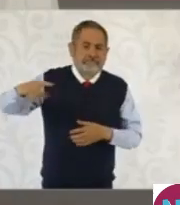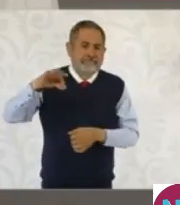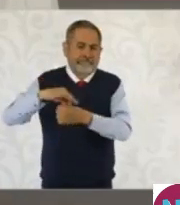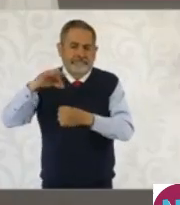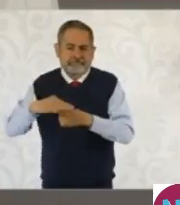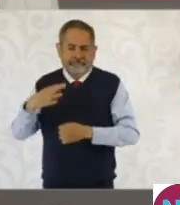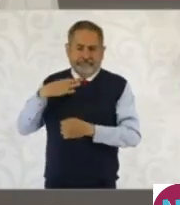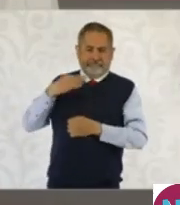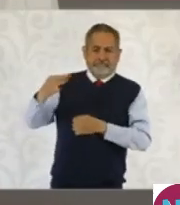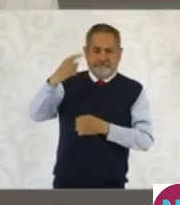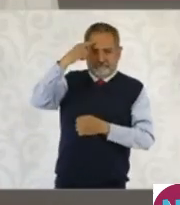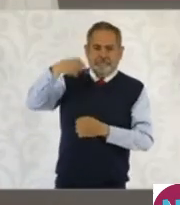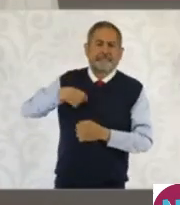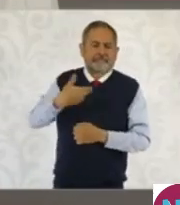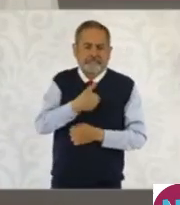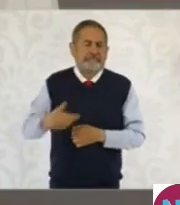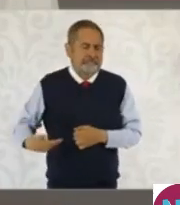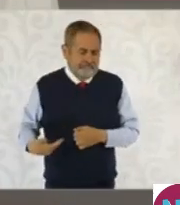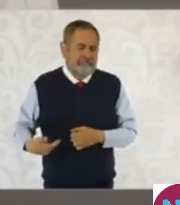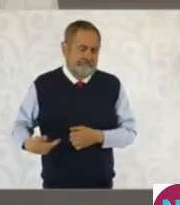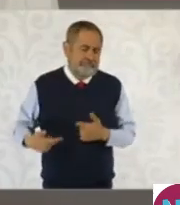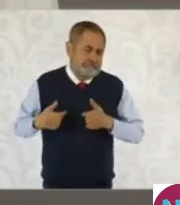de la República.